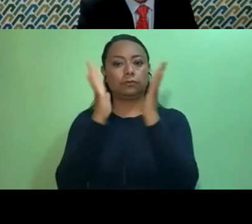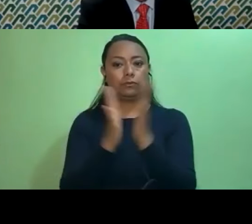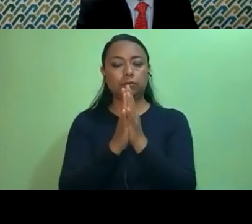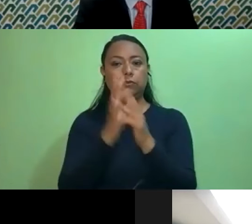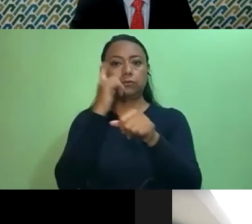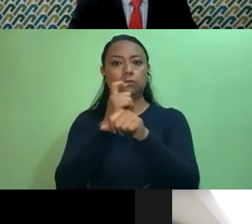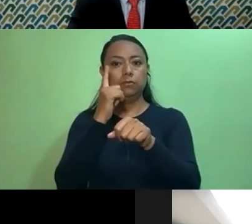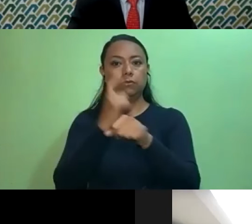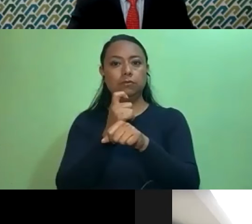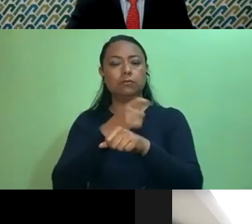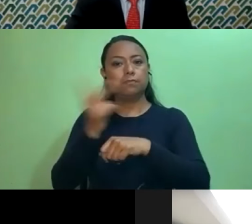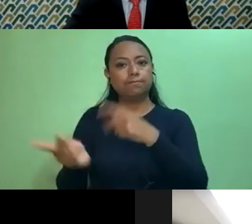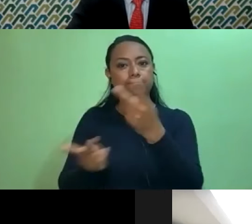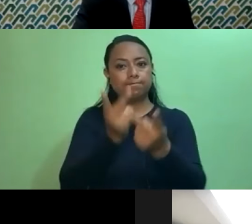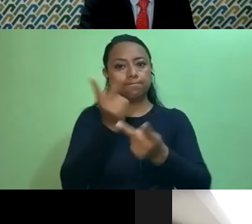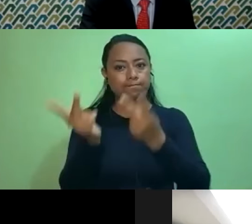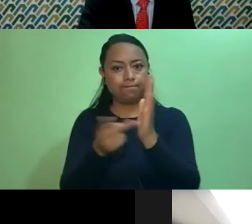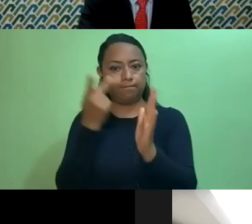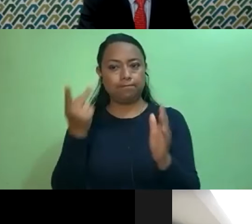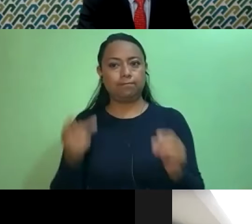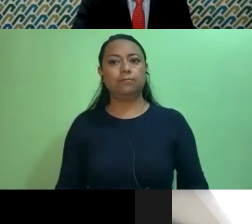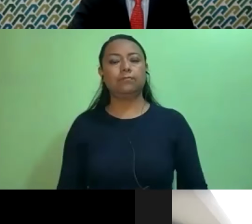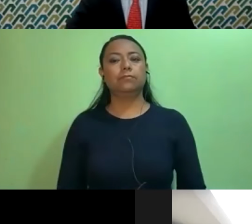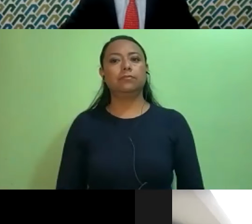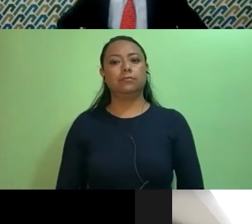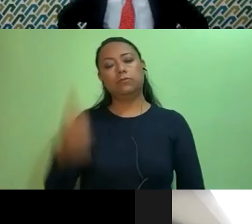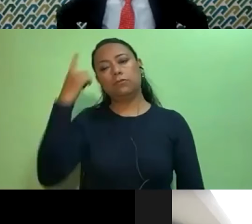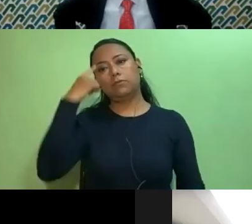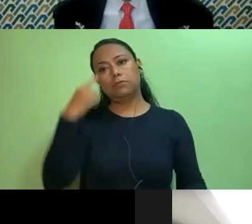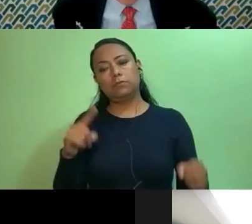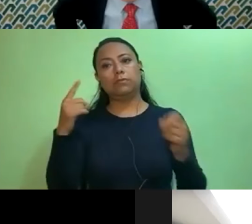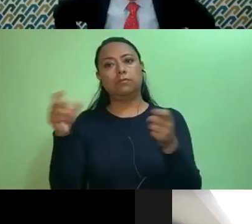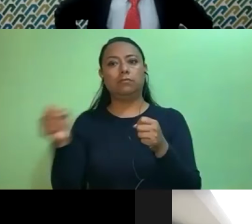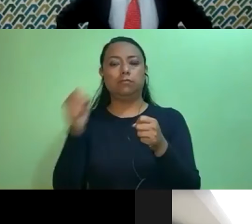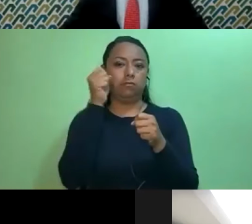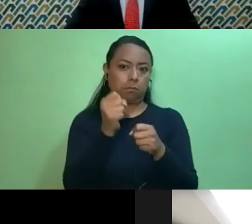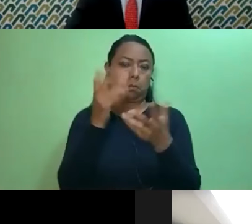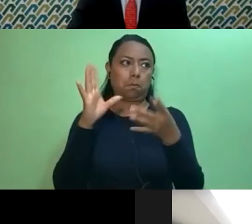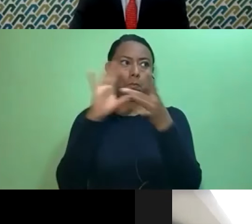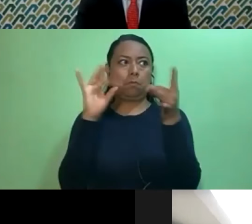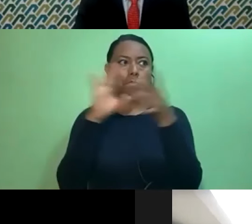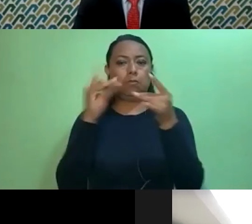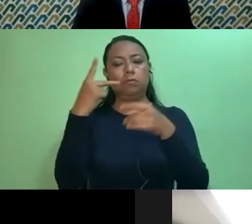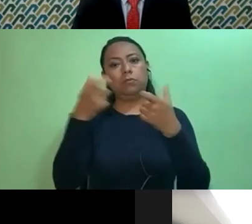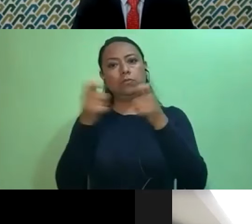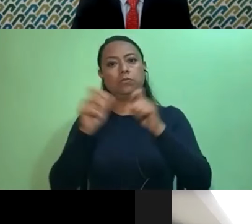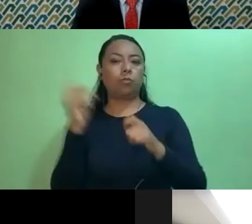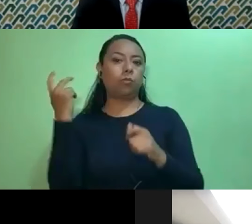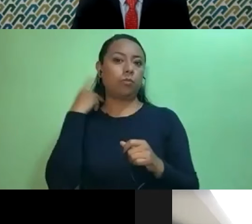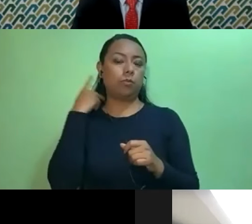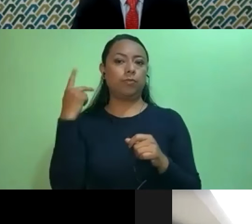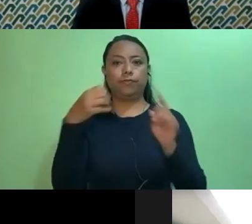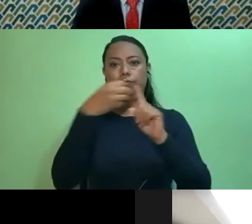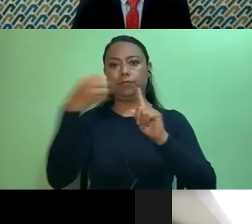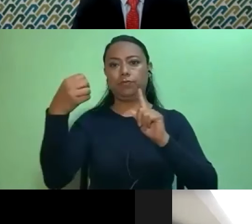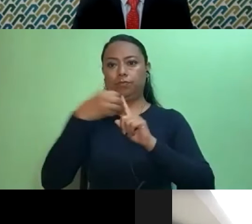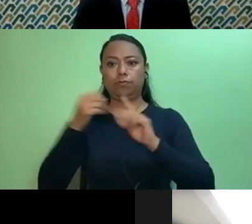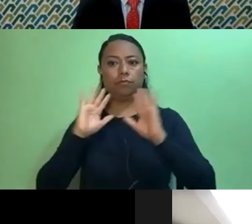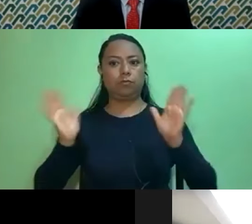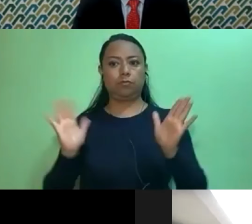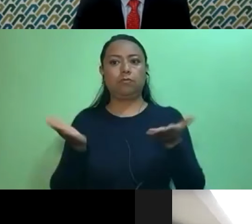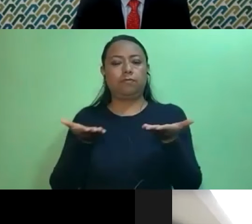ronda para emitir su pronunciamiento y o preguntas de conformidad con el orden establecido en nuestro